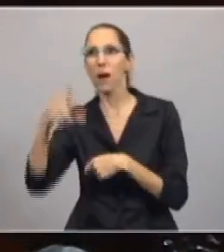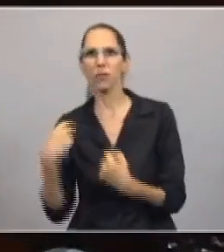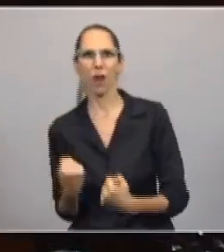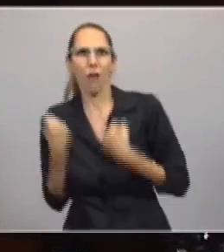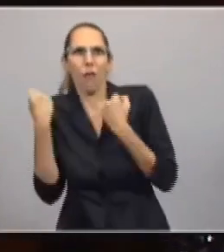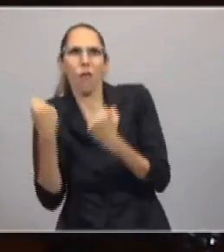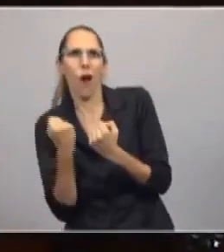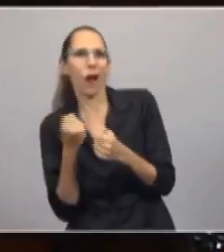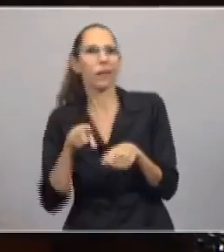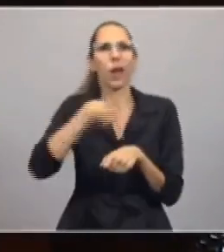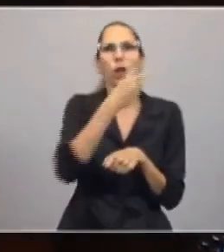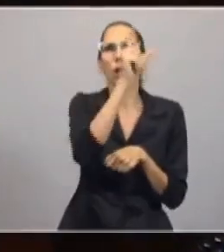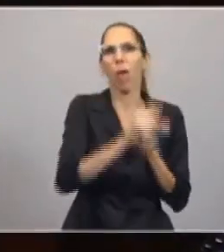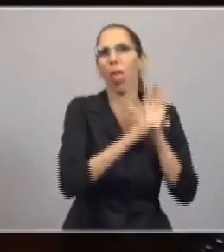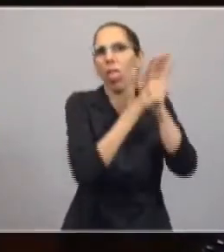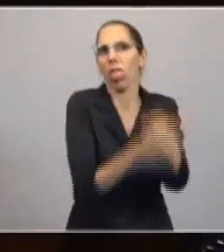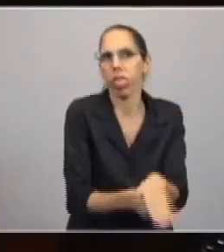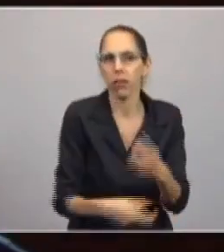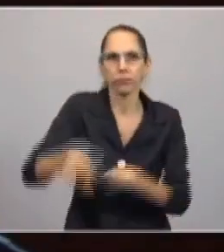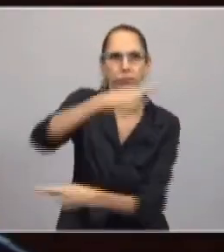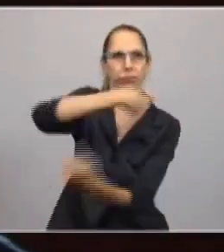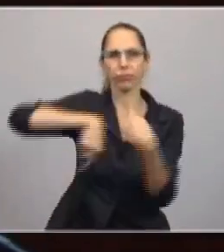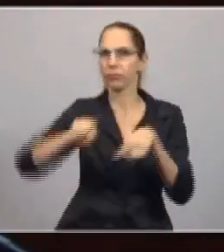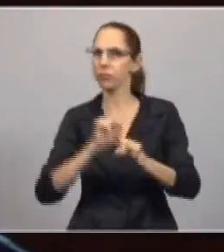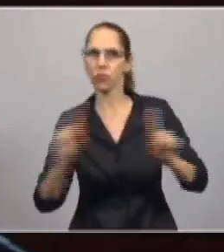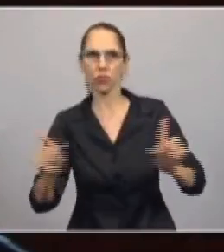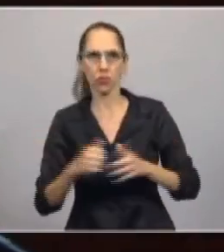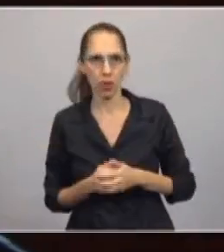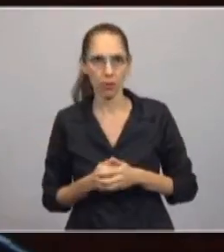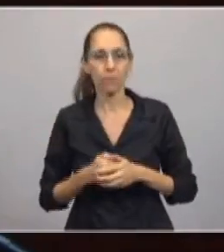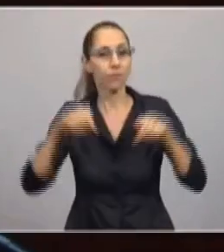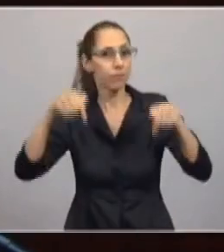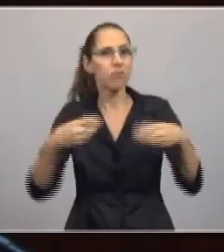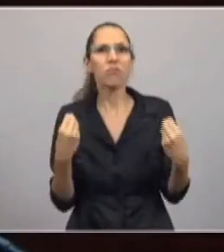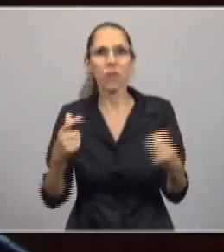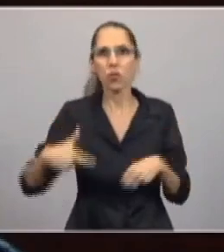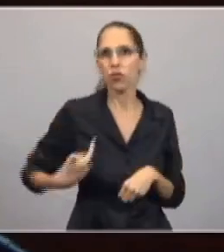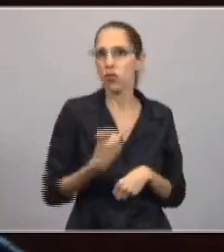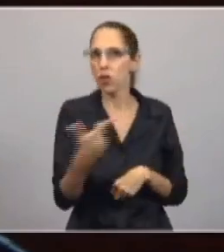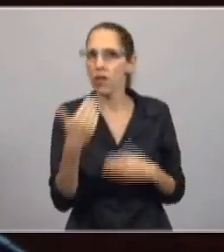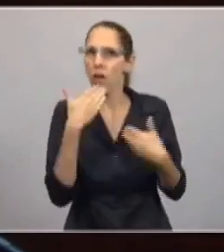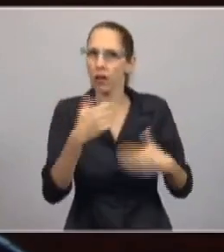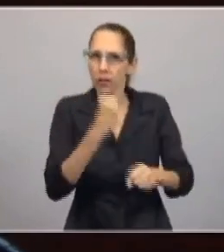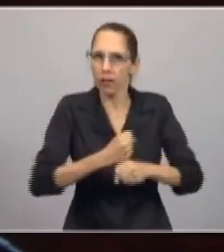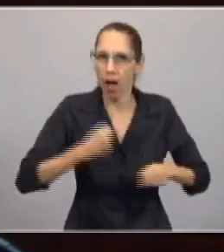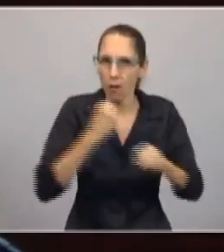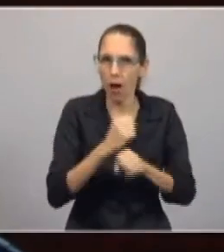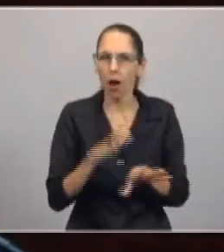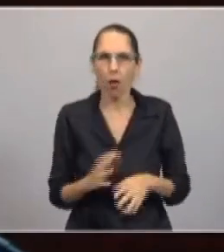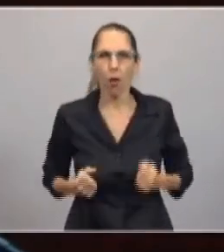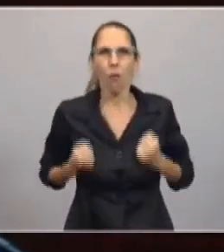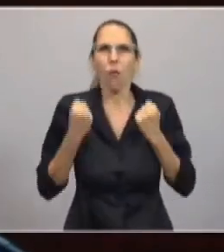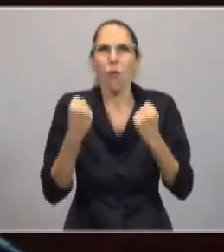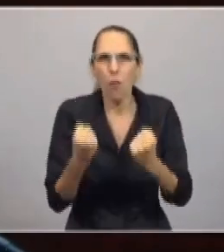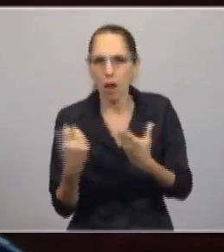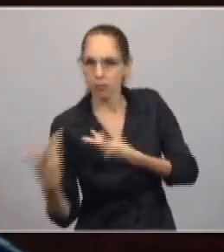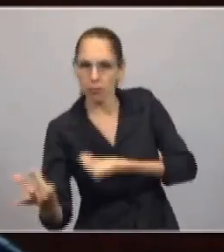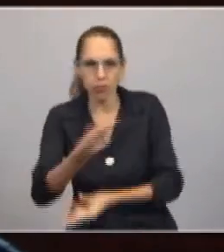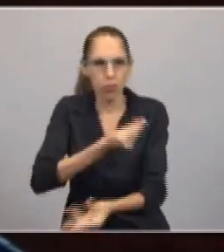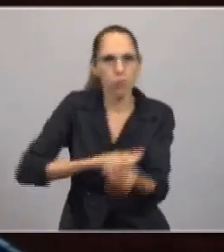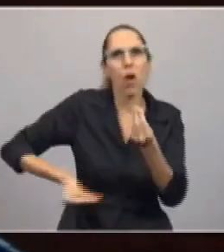al más débil. Es una sociedad donde a través del trabajo, del esfuerzo y de la solidaridad se